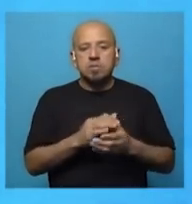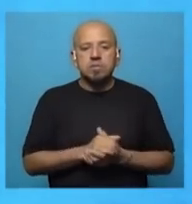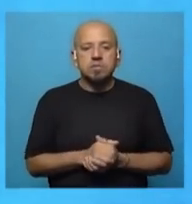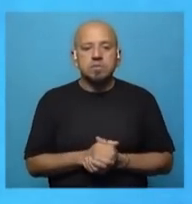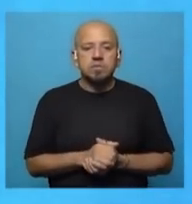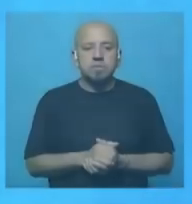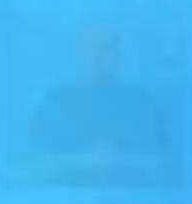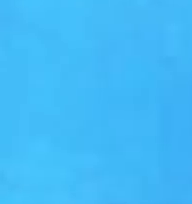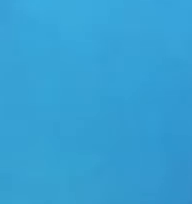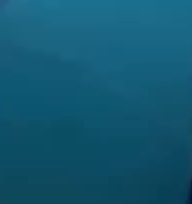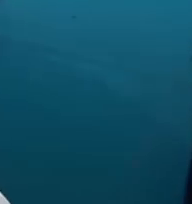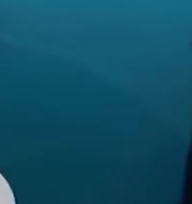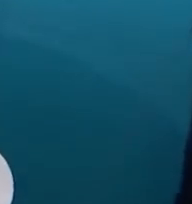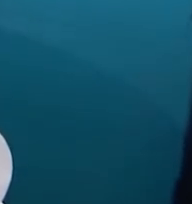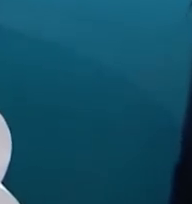pantalla